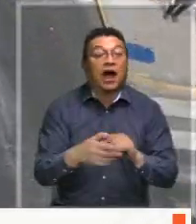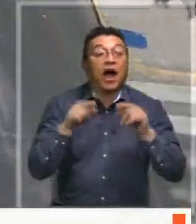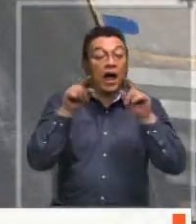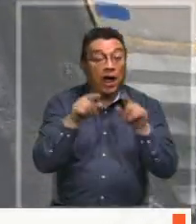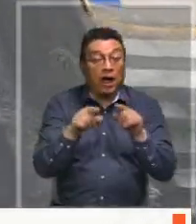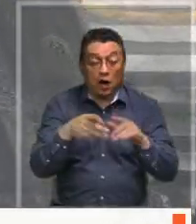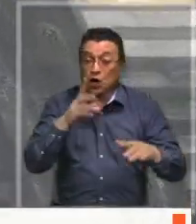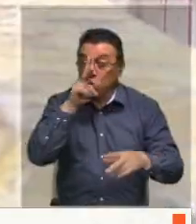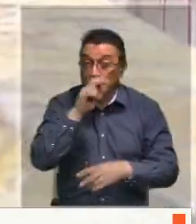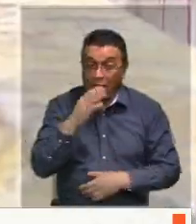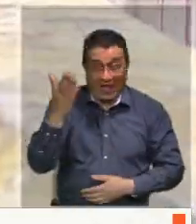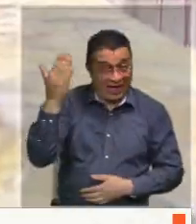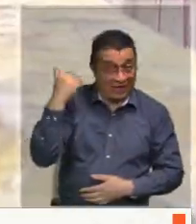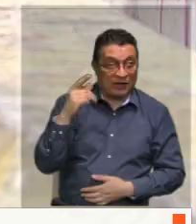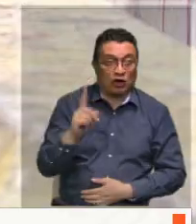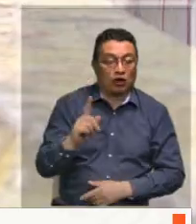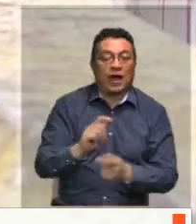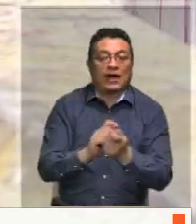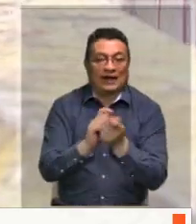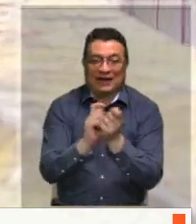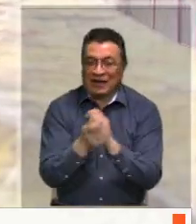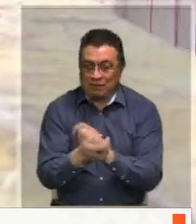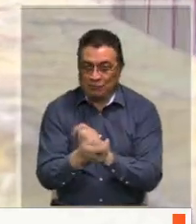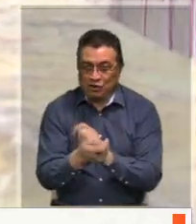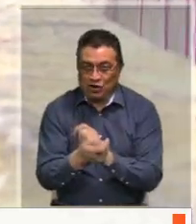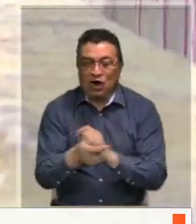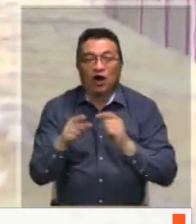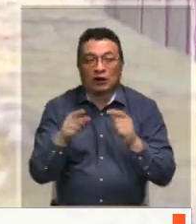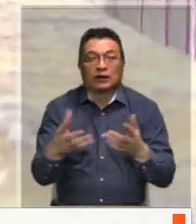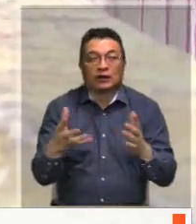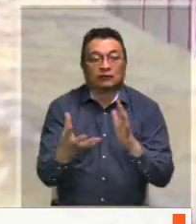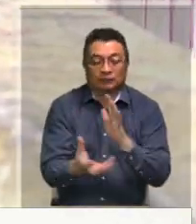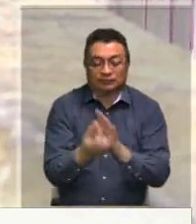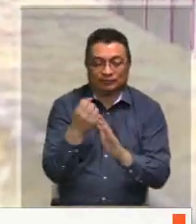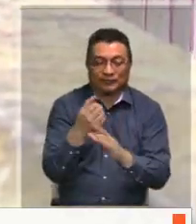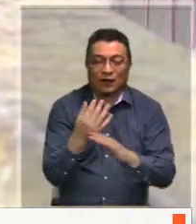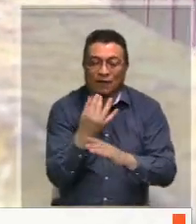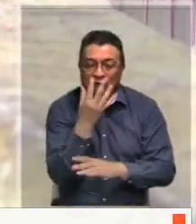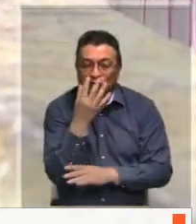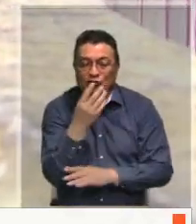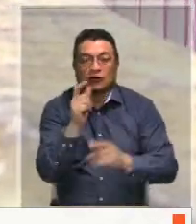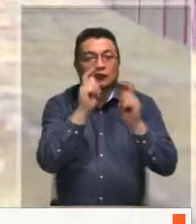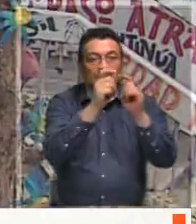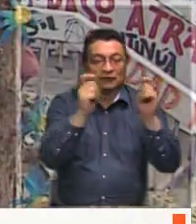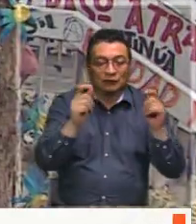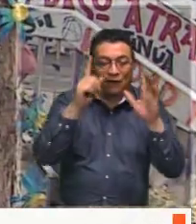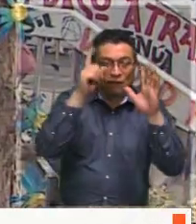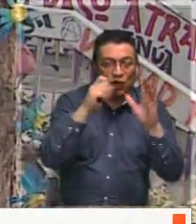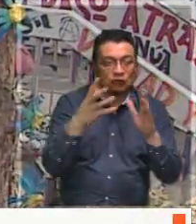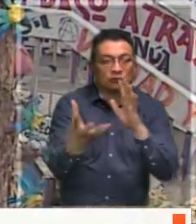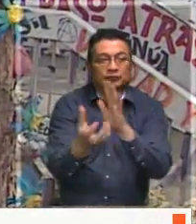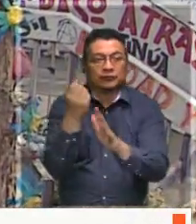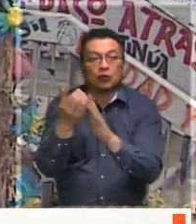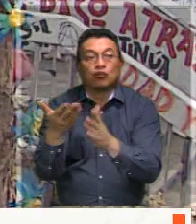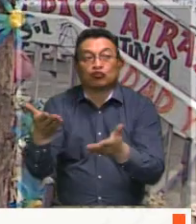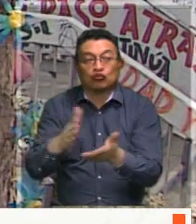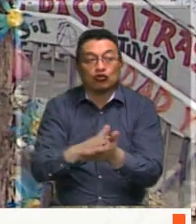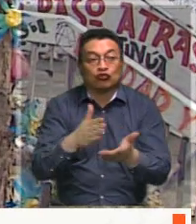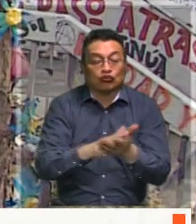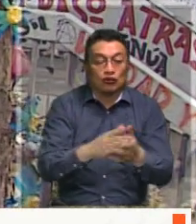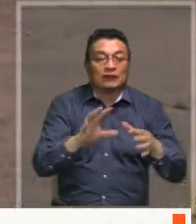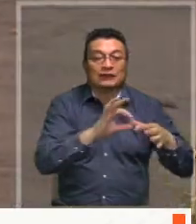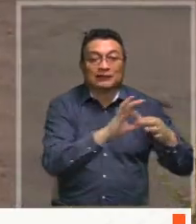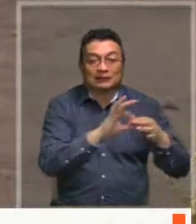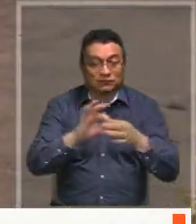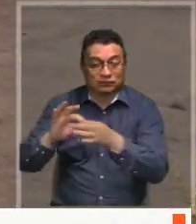será igual al que conocíamos. Cambiarán todo, lo que incluye sacar las plantas, afiches, rayados y fotografías de fallecidos en el contexto